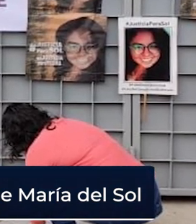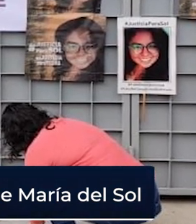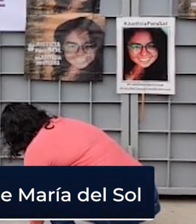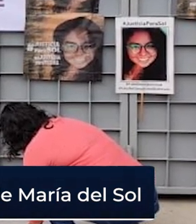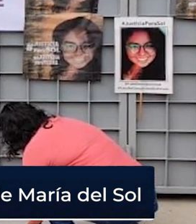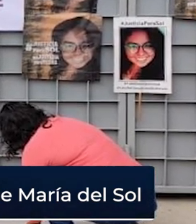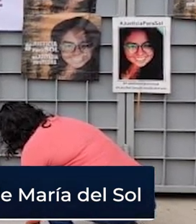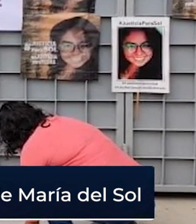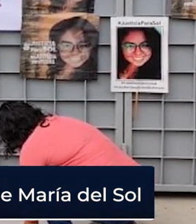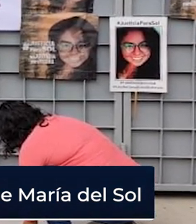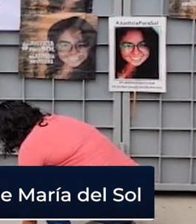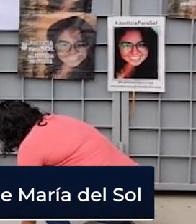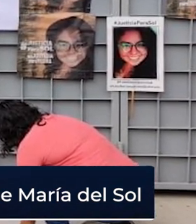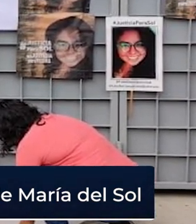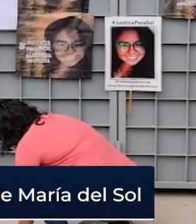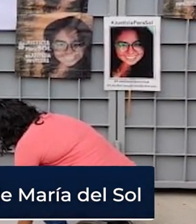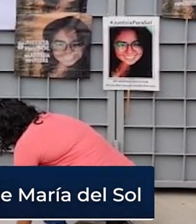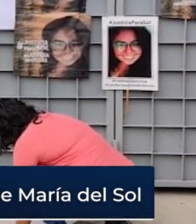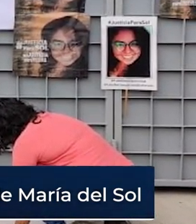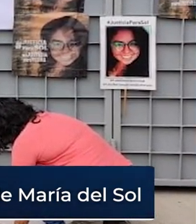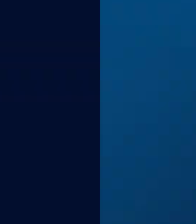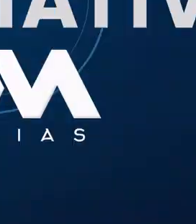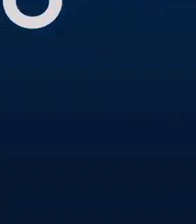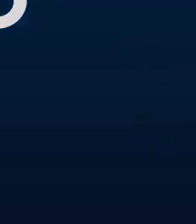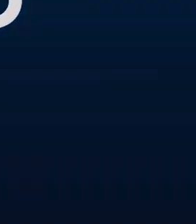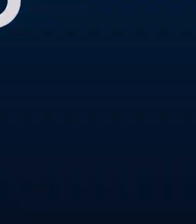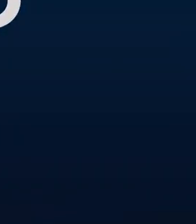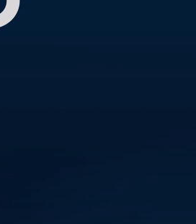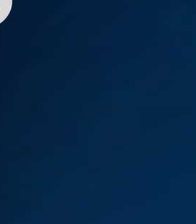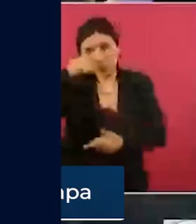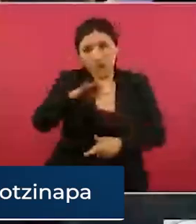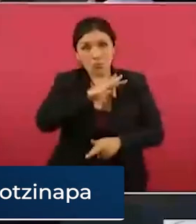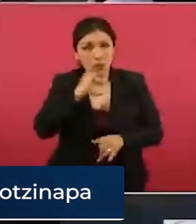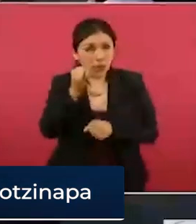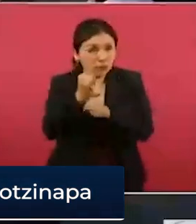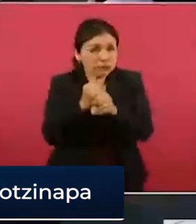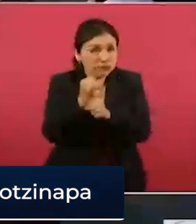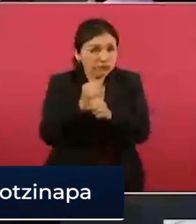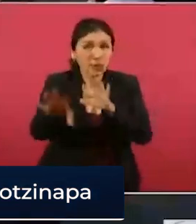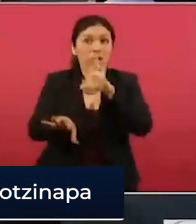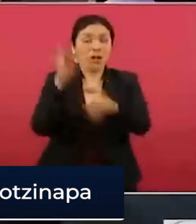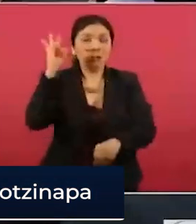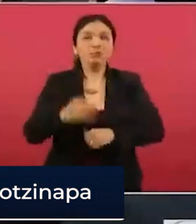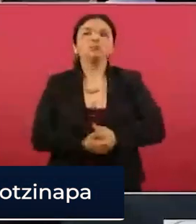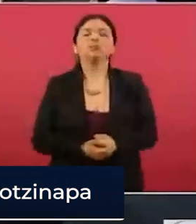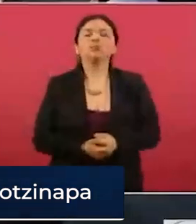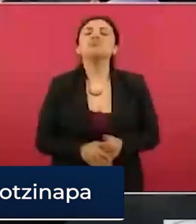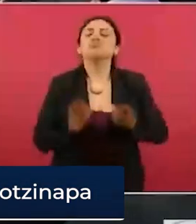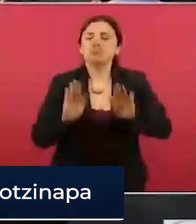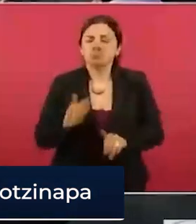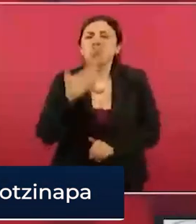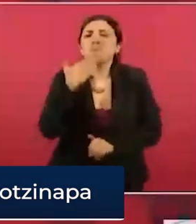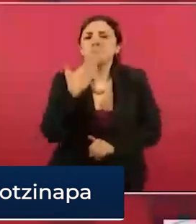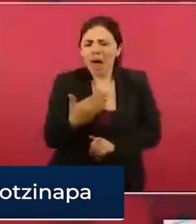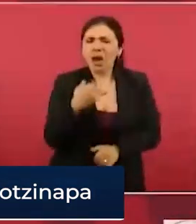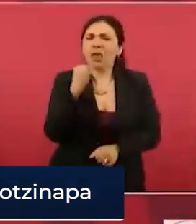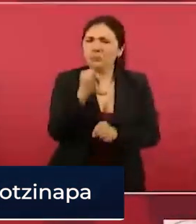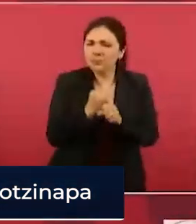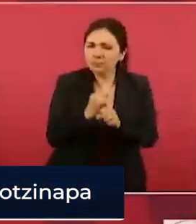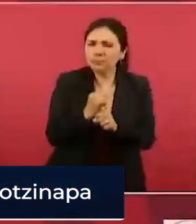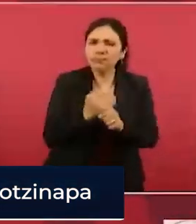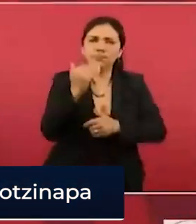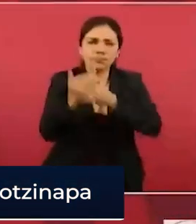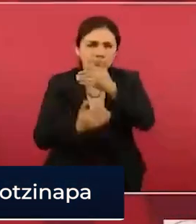que para conseguir justicia se llegue a estas instancias. Al ser cuestionado por el caso de la desaparición de